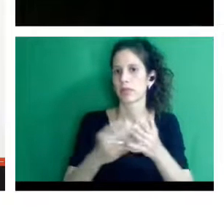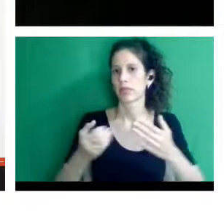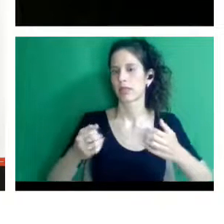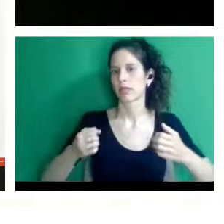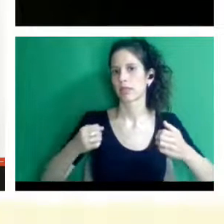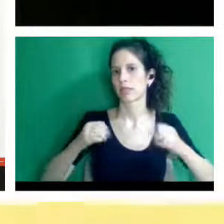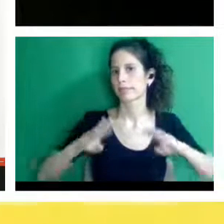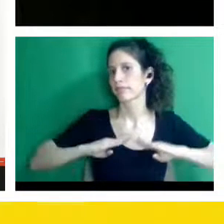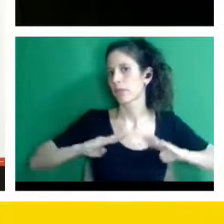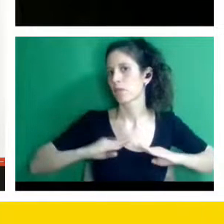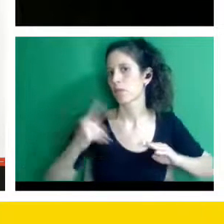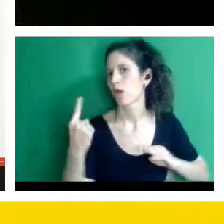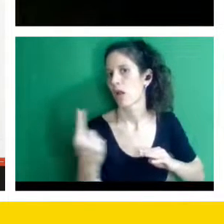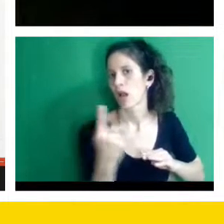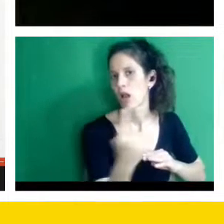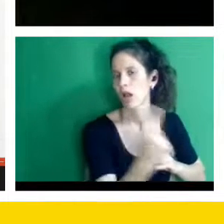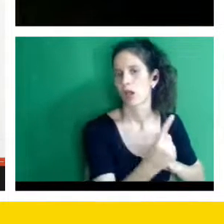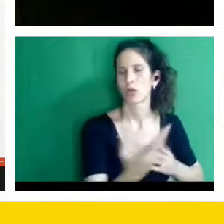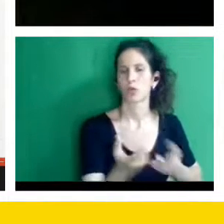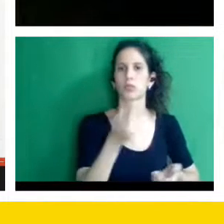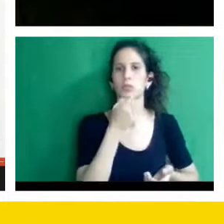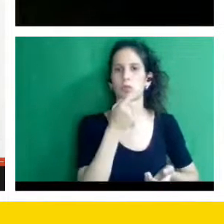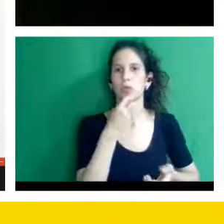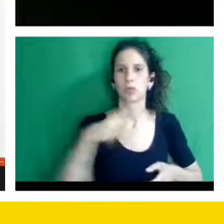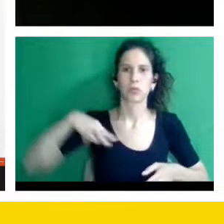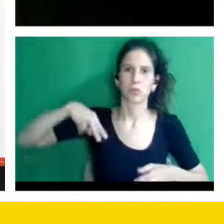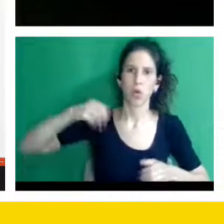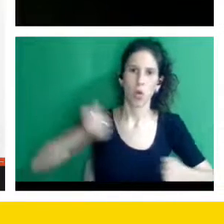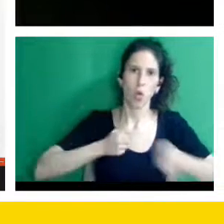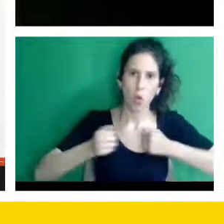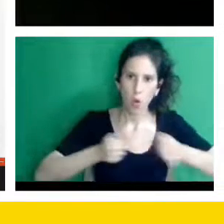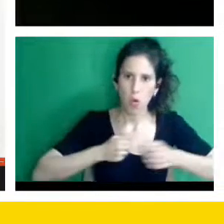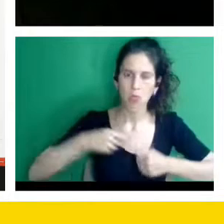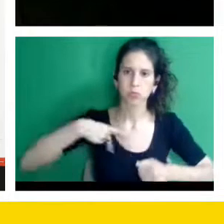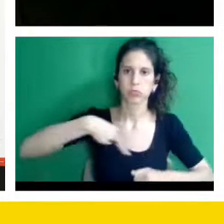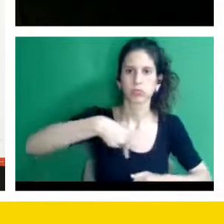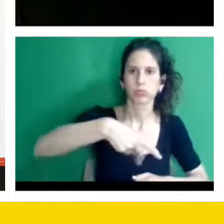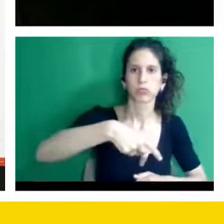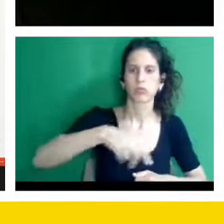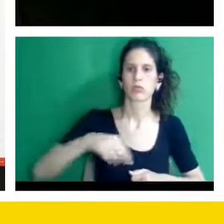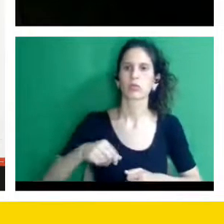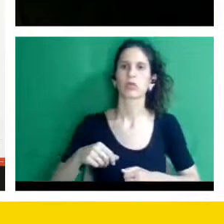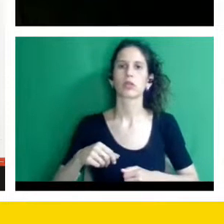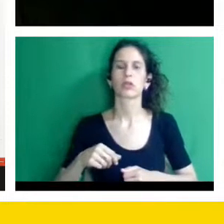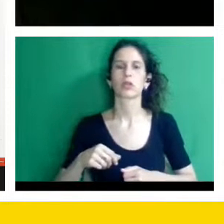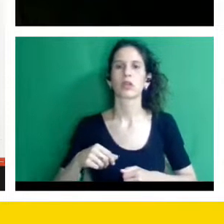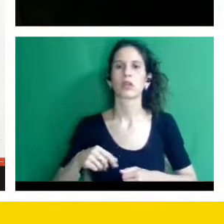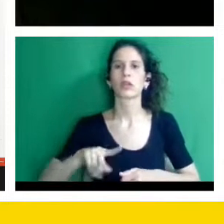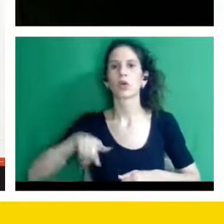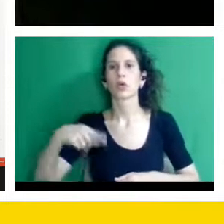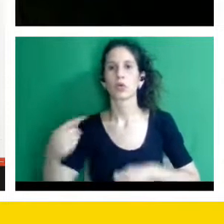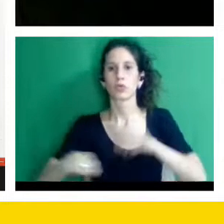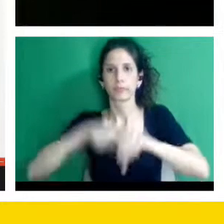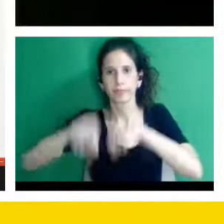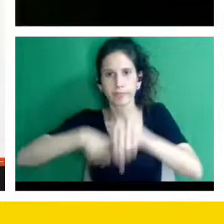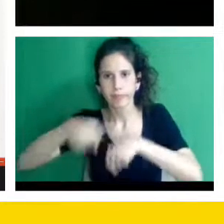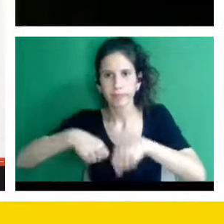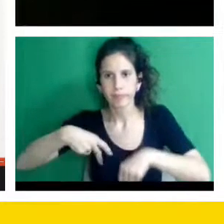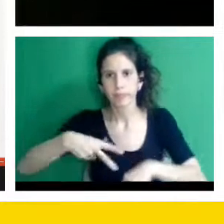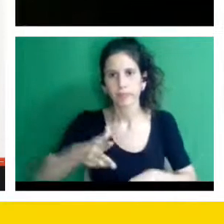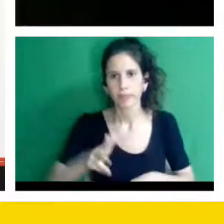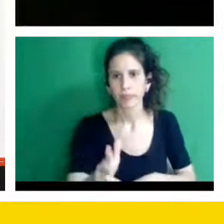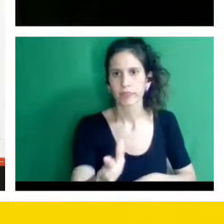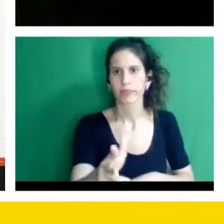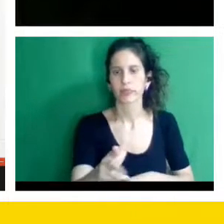el atletismo, el baloncesto, el billar, los bolos, la boxia, ciclismo, fútbol sala, fútbol 7,